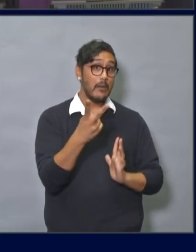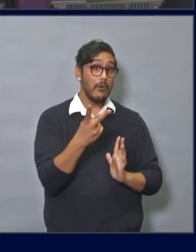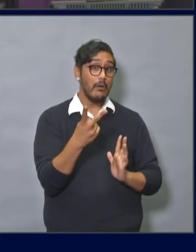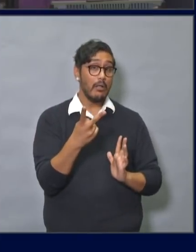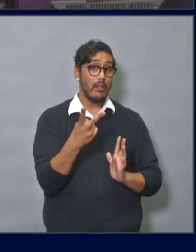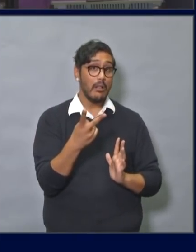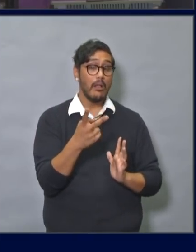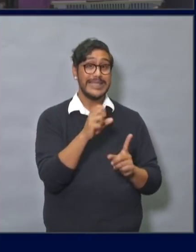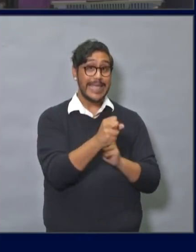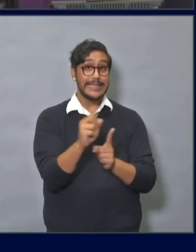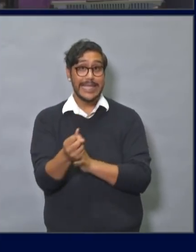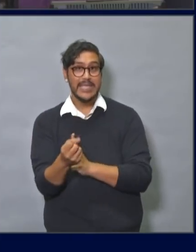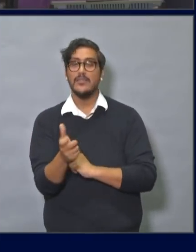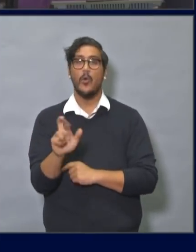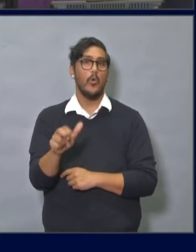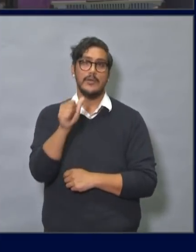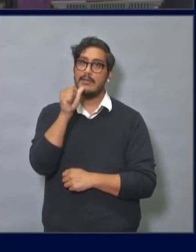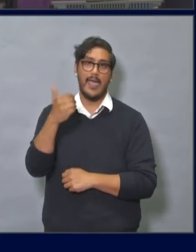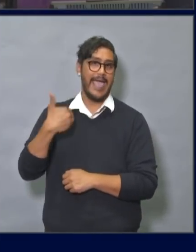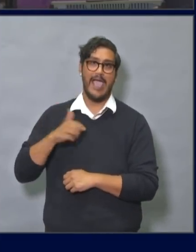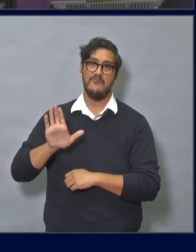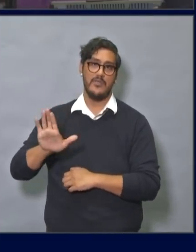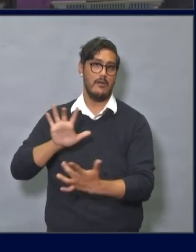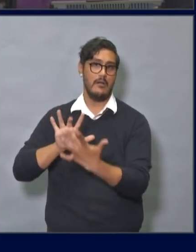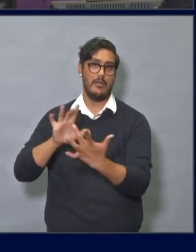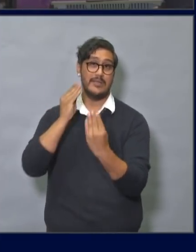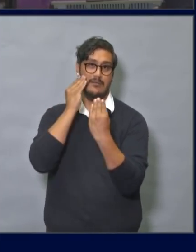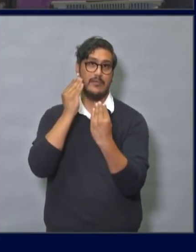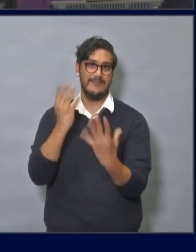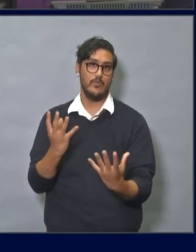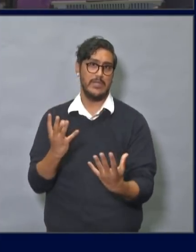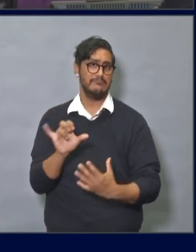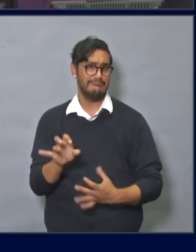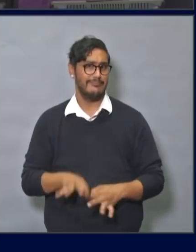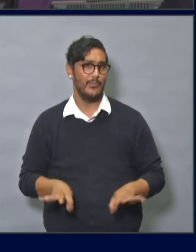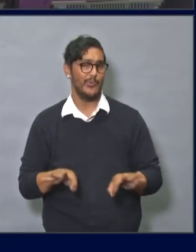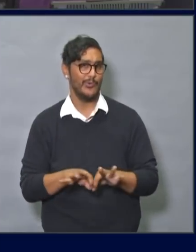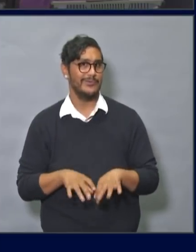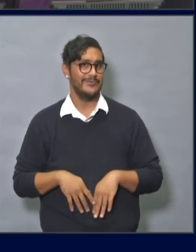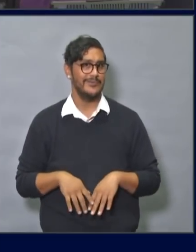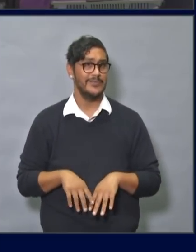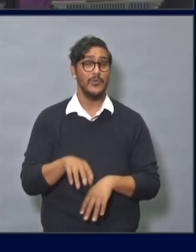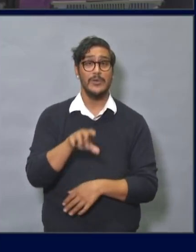falta información de contacto que es esencial. Eso deja